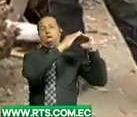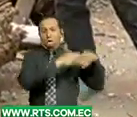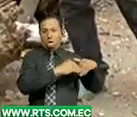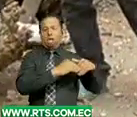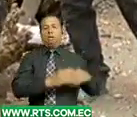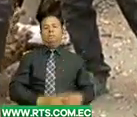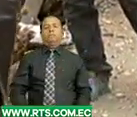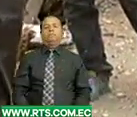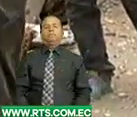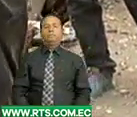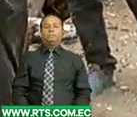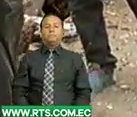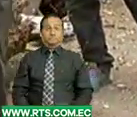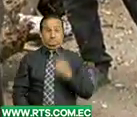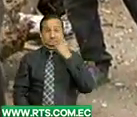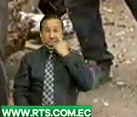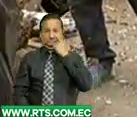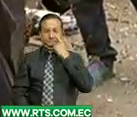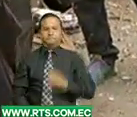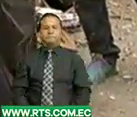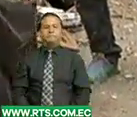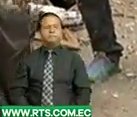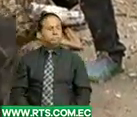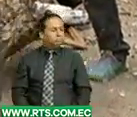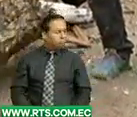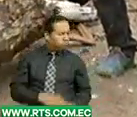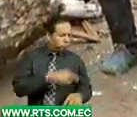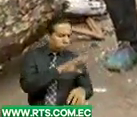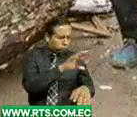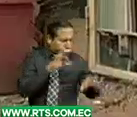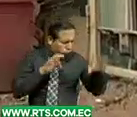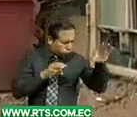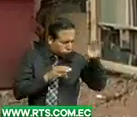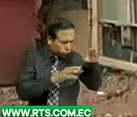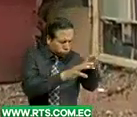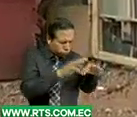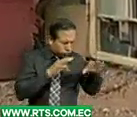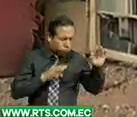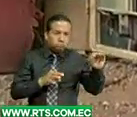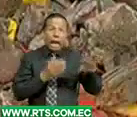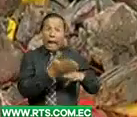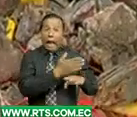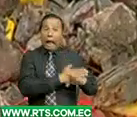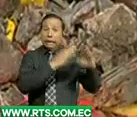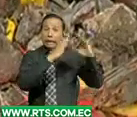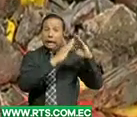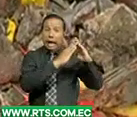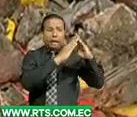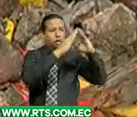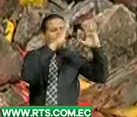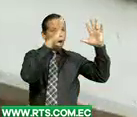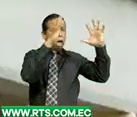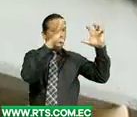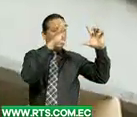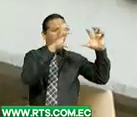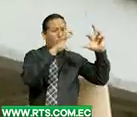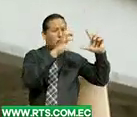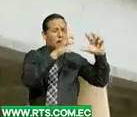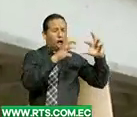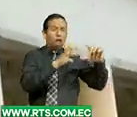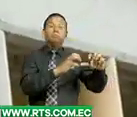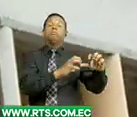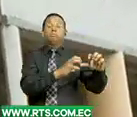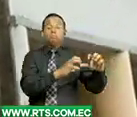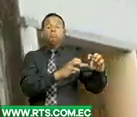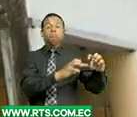recogiendo entre los escombros los pocos electrodomésticos y bienes que se salvaron. Al caer junto a paredes, ladrillos, el piso de madera y el techo